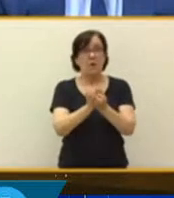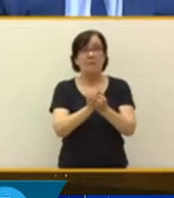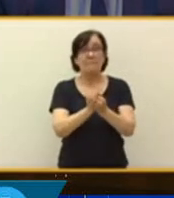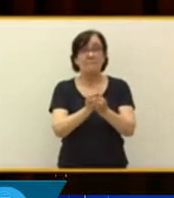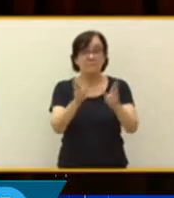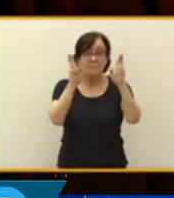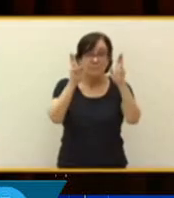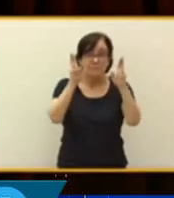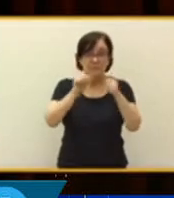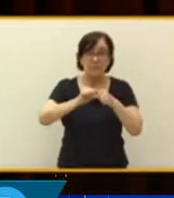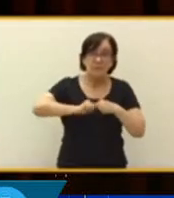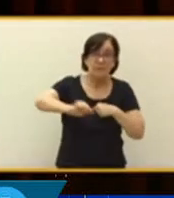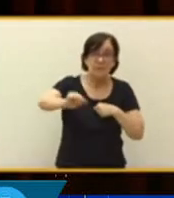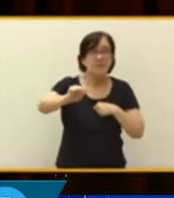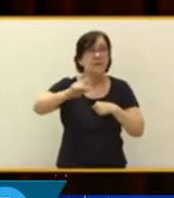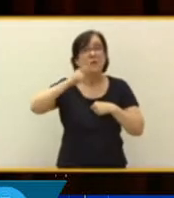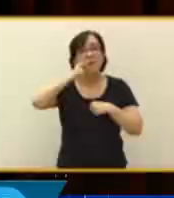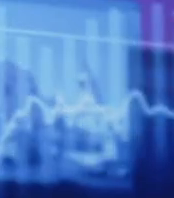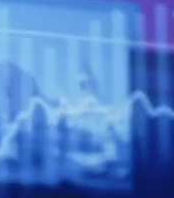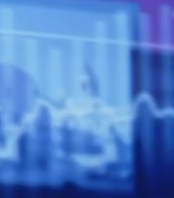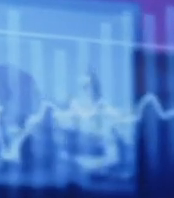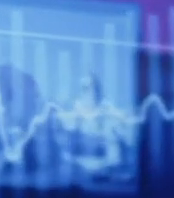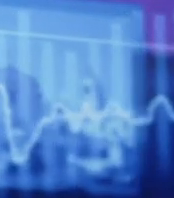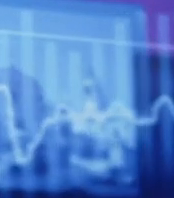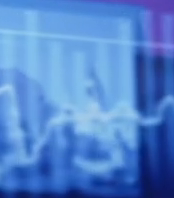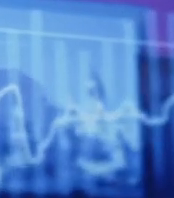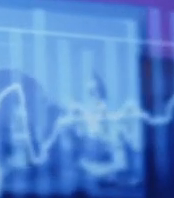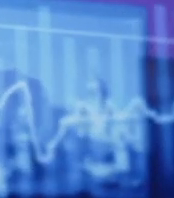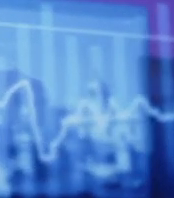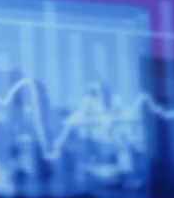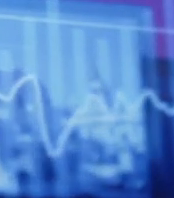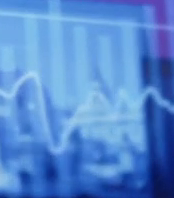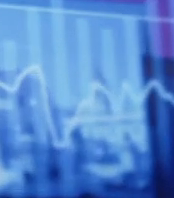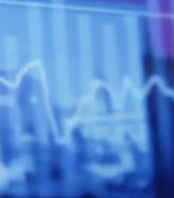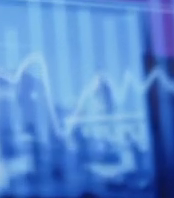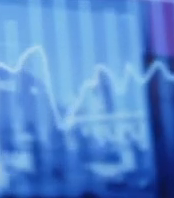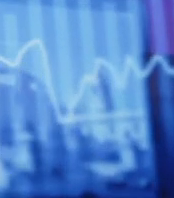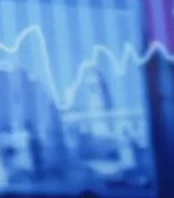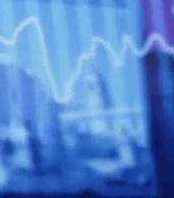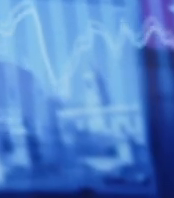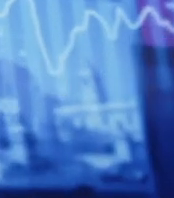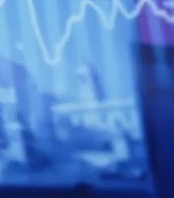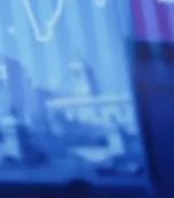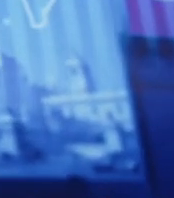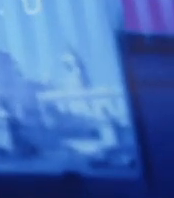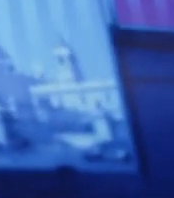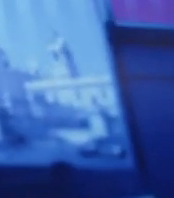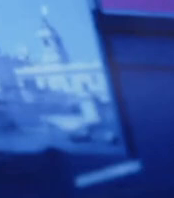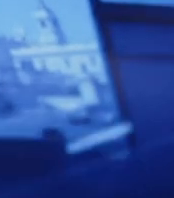aquí se les pega, no lo sé. Oye, aprovecho que te tengo, Alex, y te pido una reflexión, rápida o no rápida,